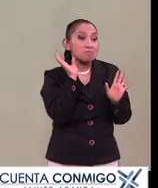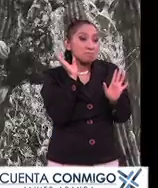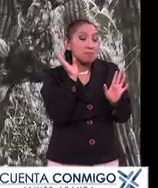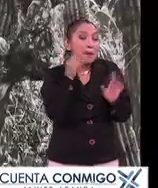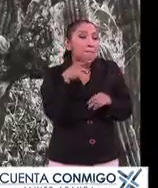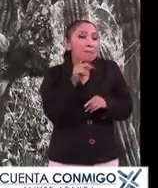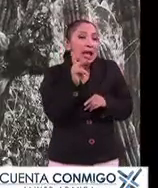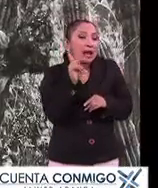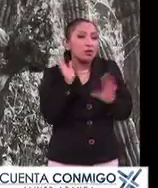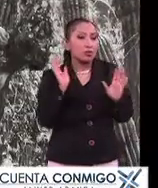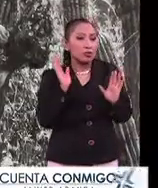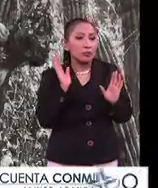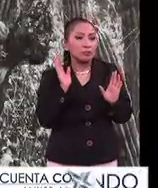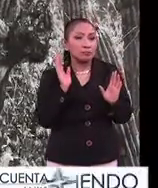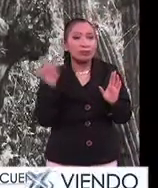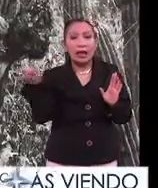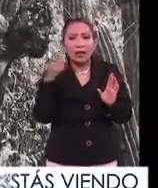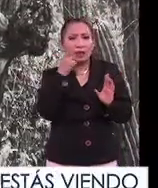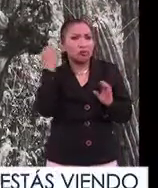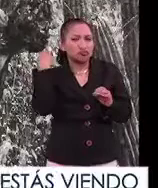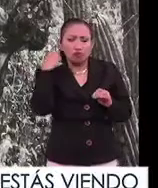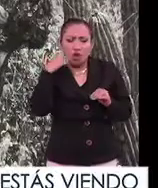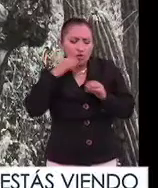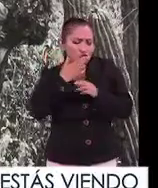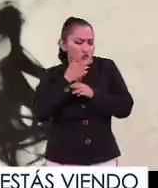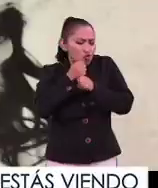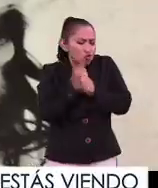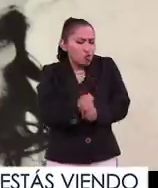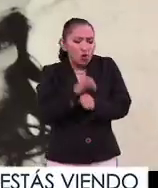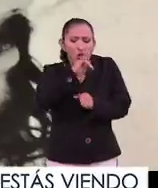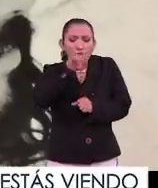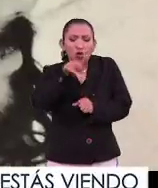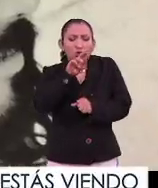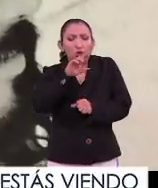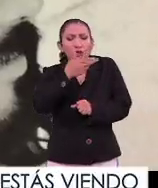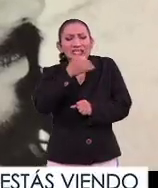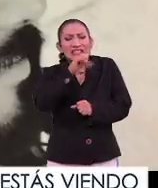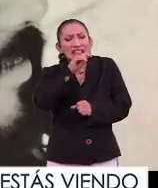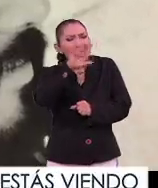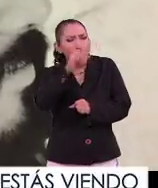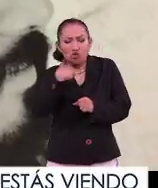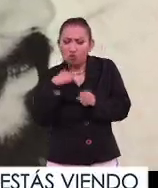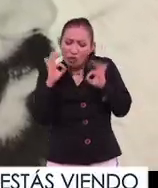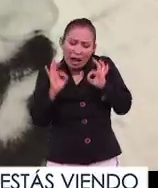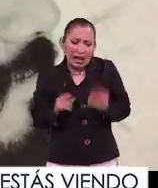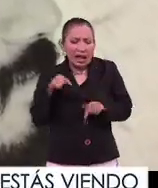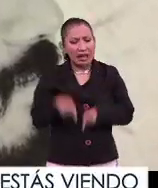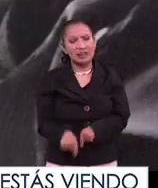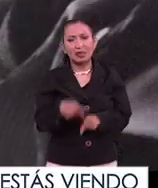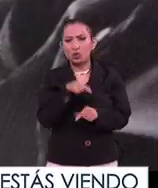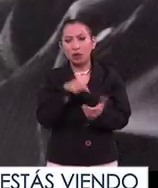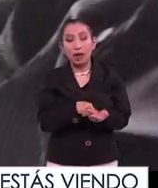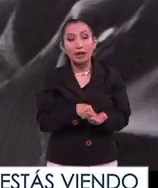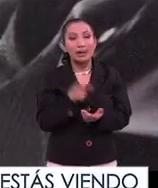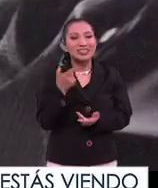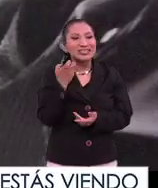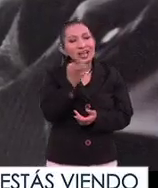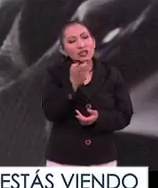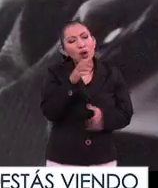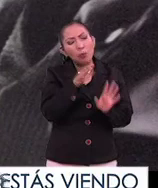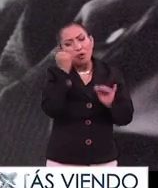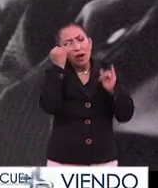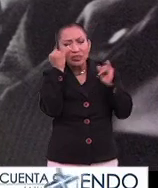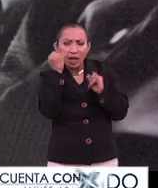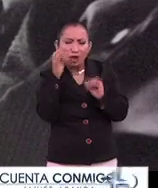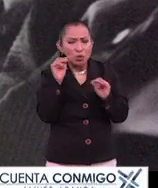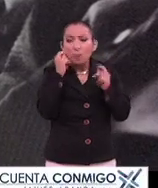claro. Pero él es oaxaqueño, ¿no? Juchiteco, Claro, ese es su origen. sí. Entonces, un poco es esta idea